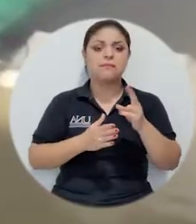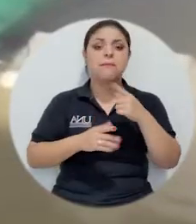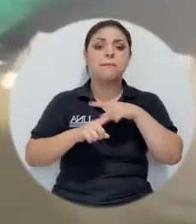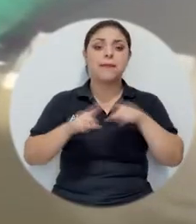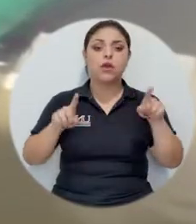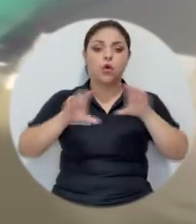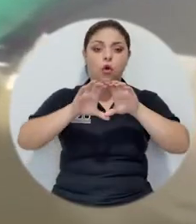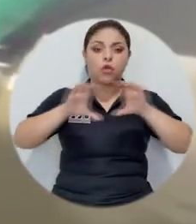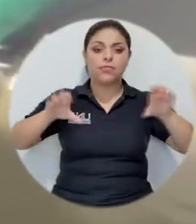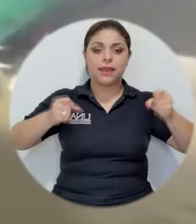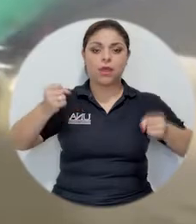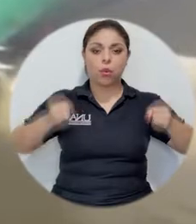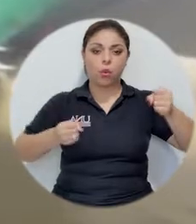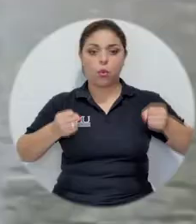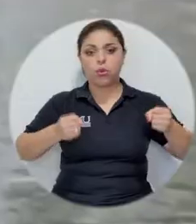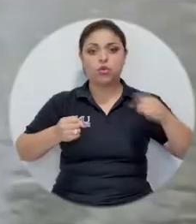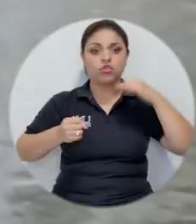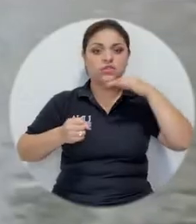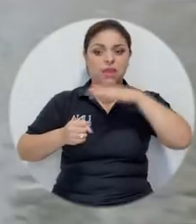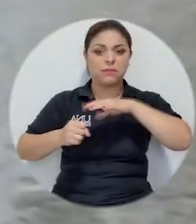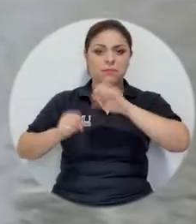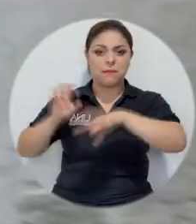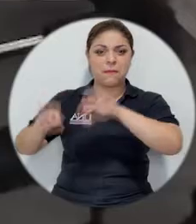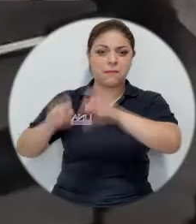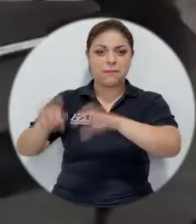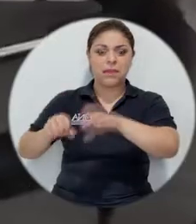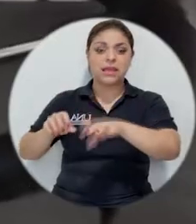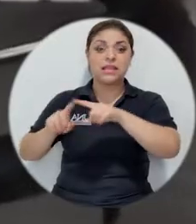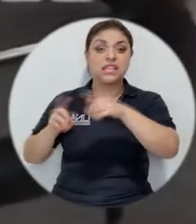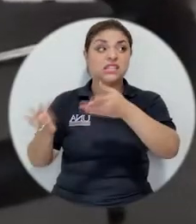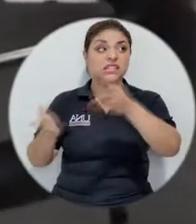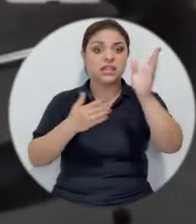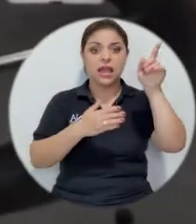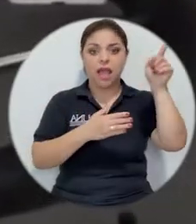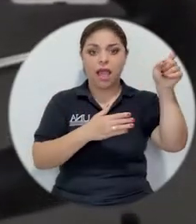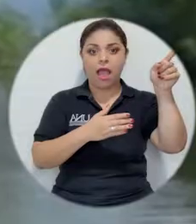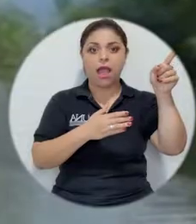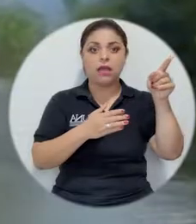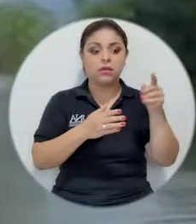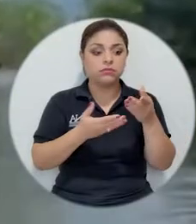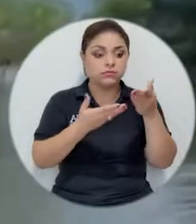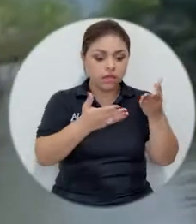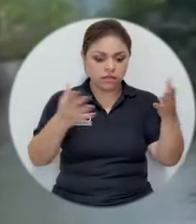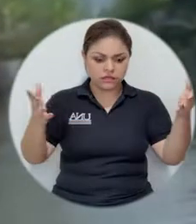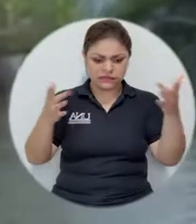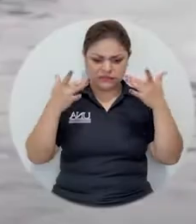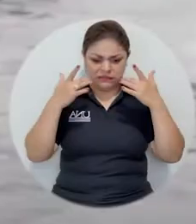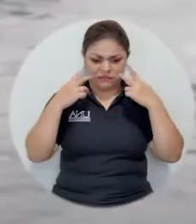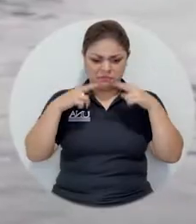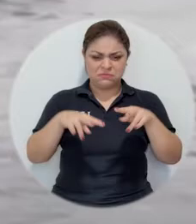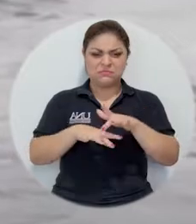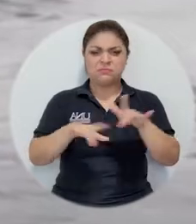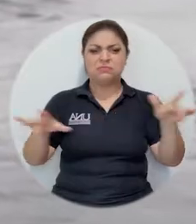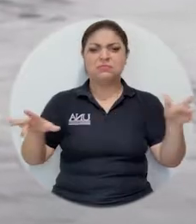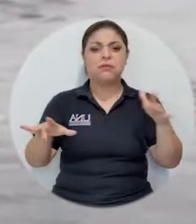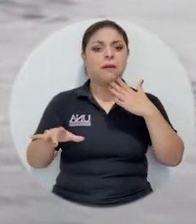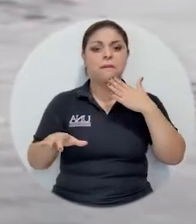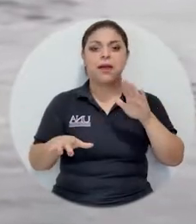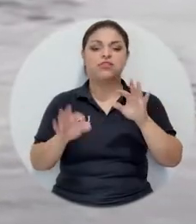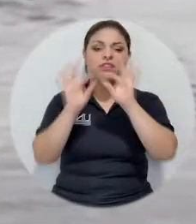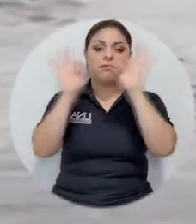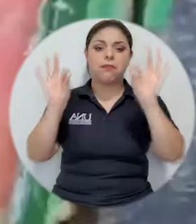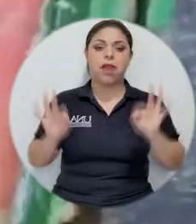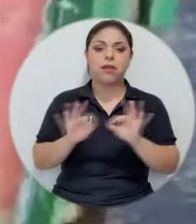sus contenedores son contaminados. Y a la hora de llegar al punto de destino, la imagen comercial del país se reduce, hay sanciones importantes para